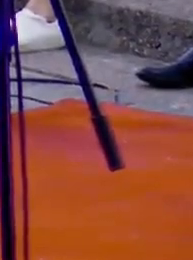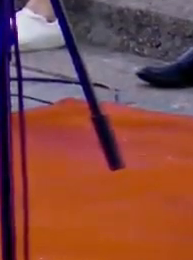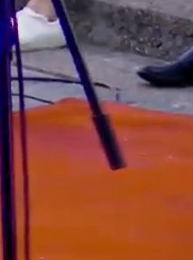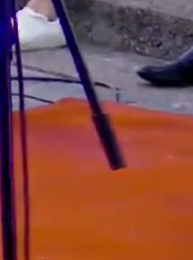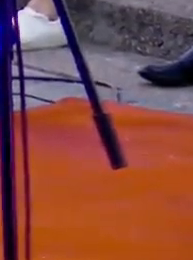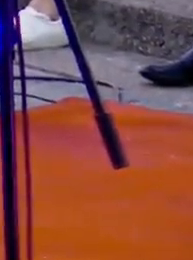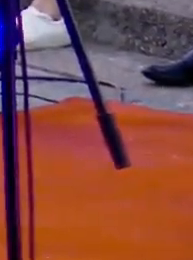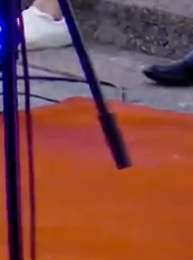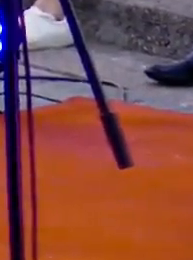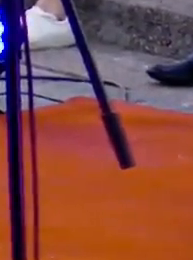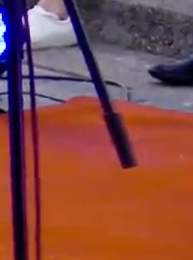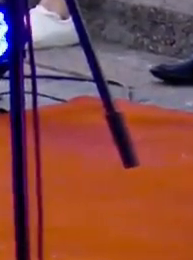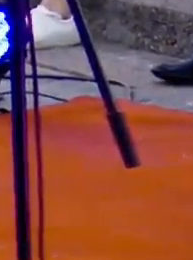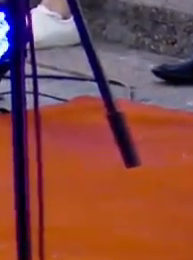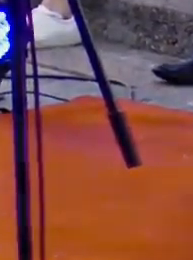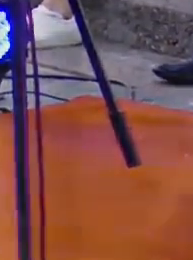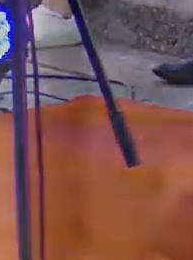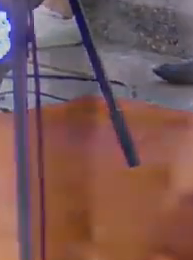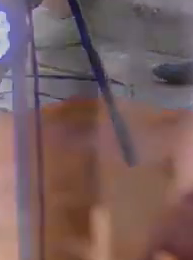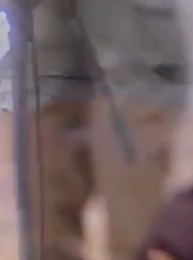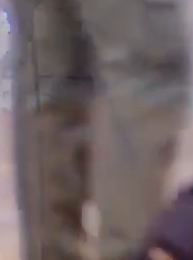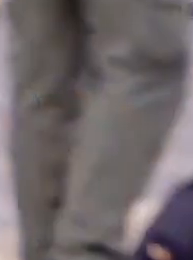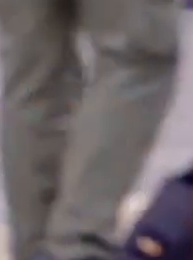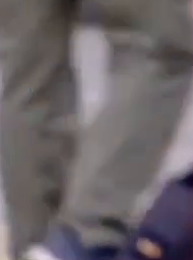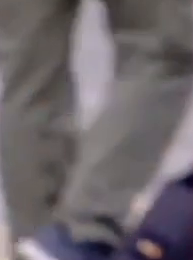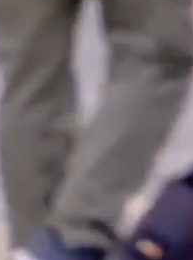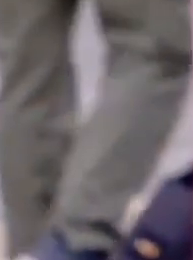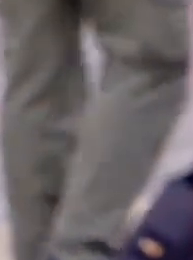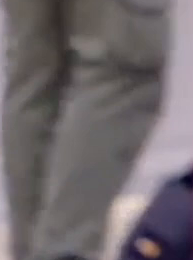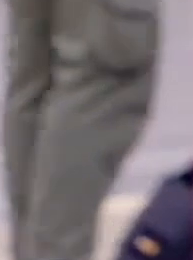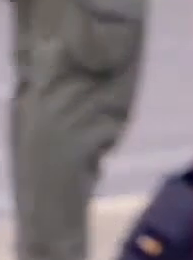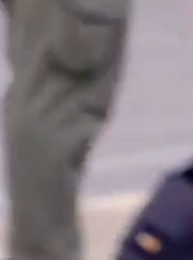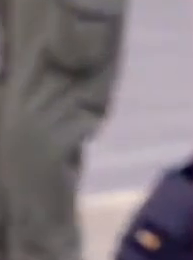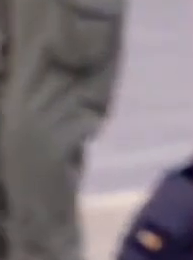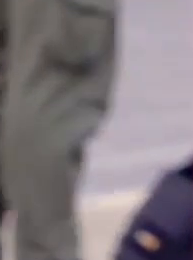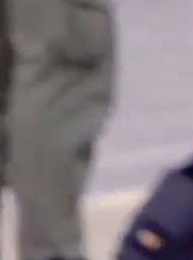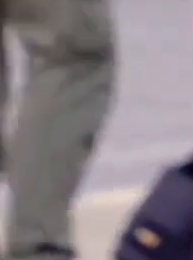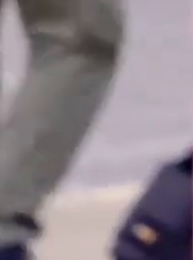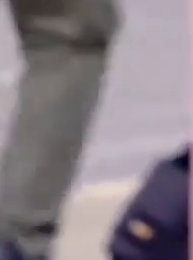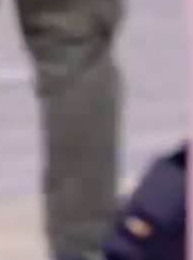Amiga, tu voz es de aloe, cura las quemaduras.